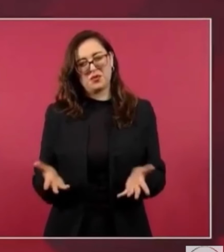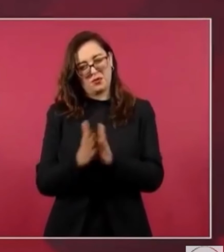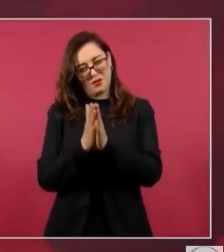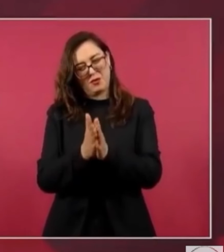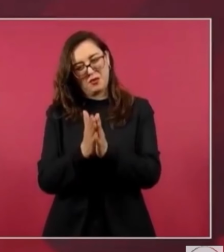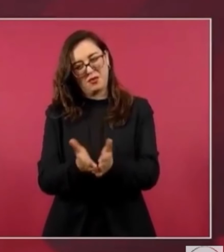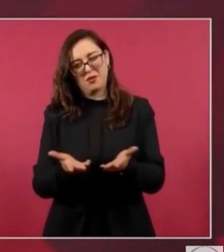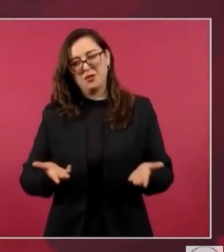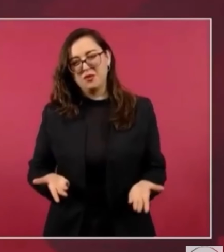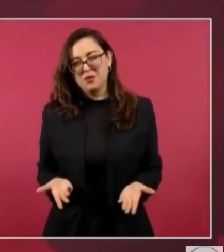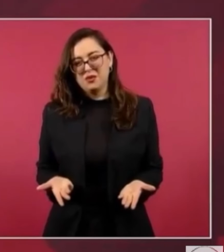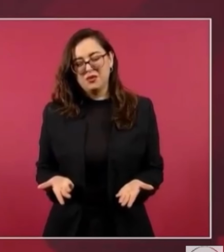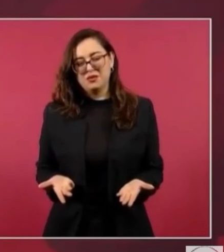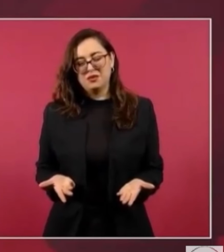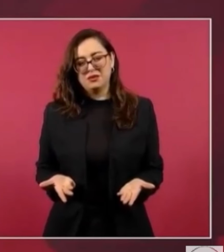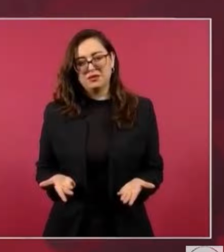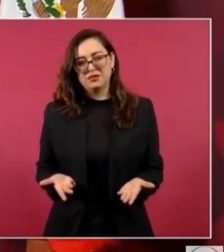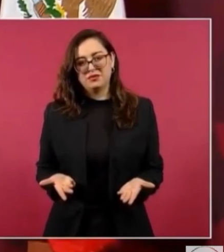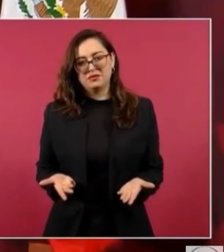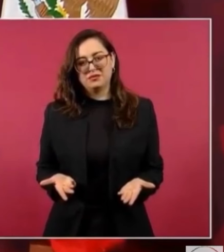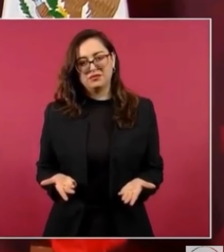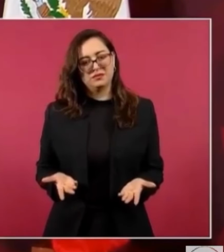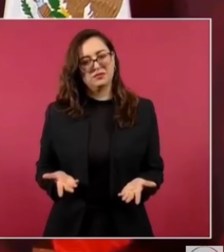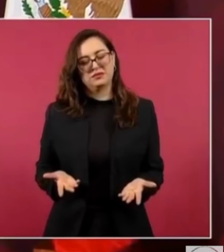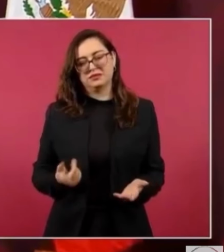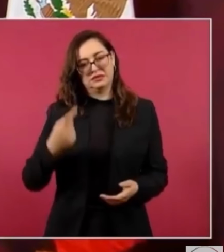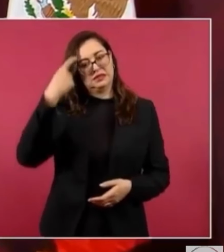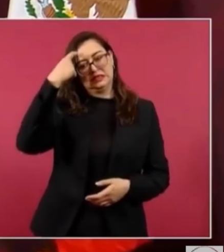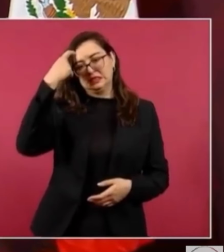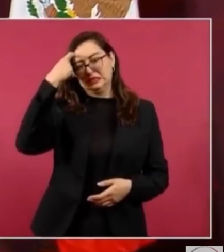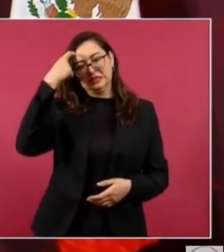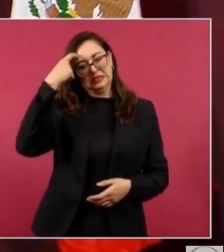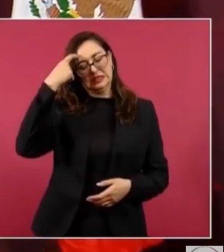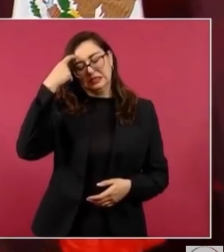sigue tu camino. Gracias, presidente.